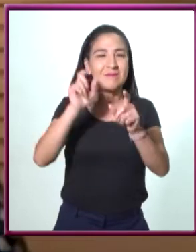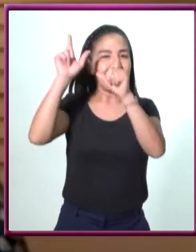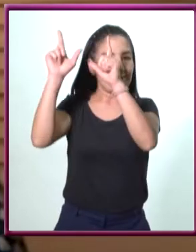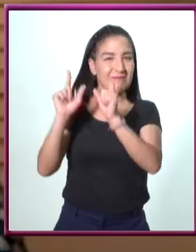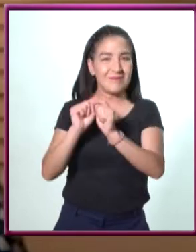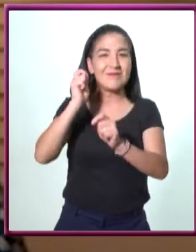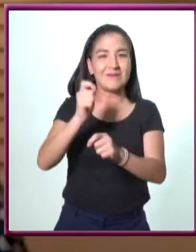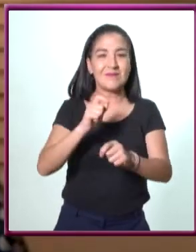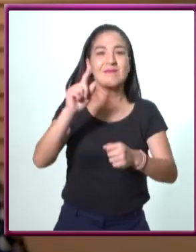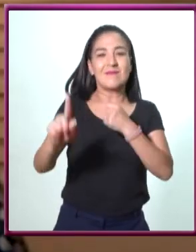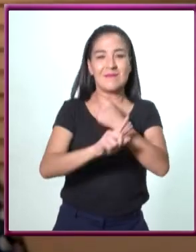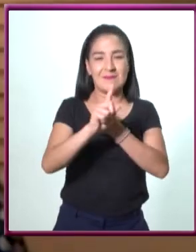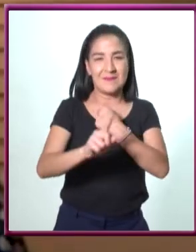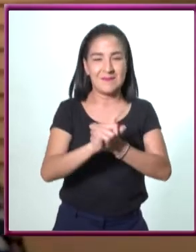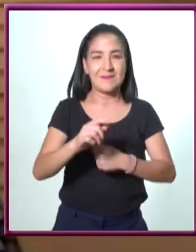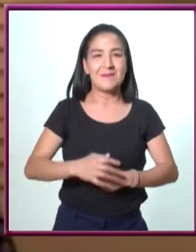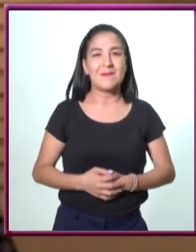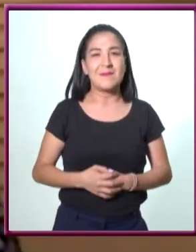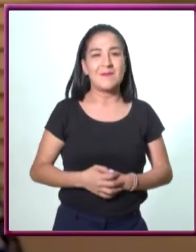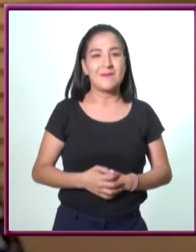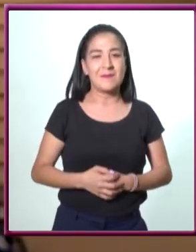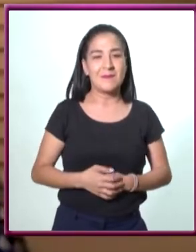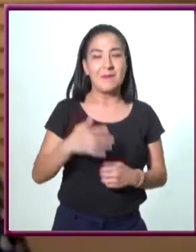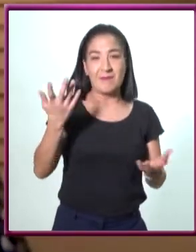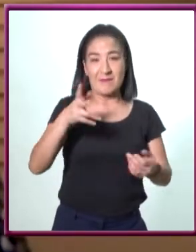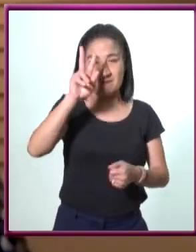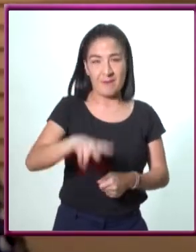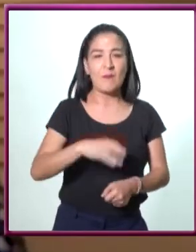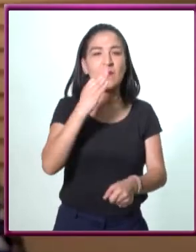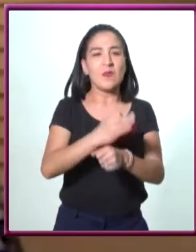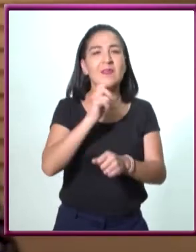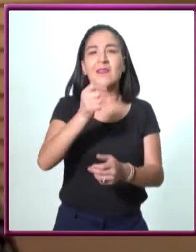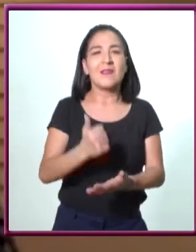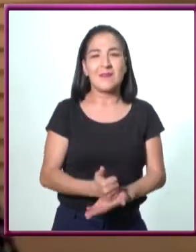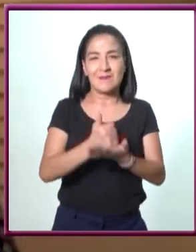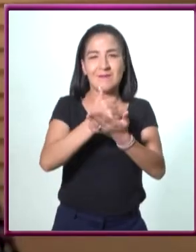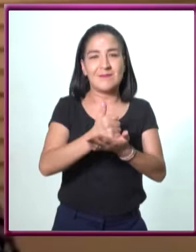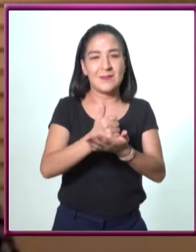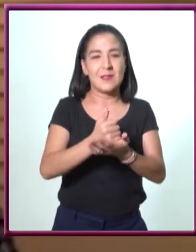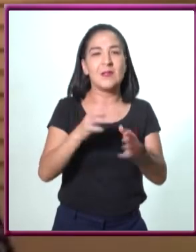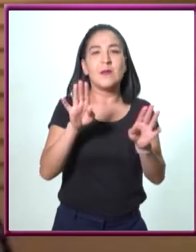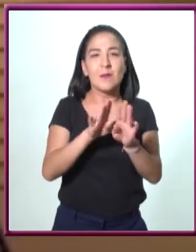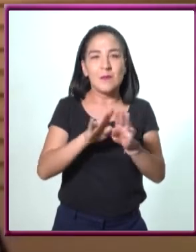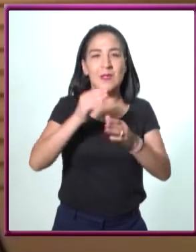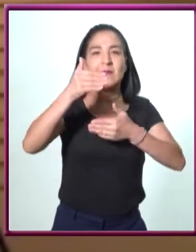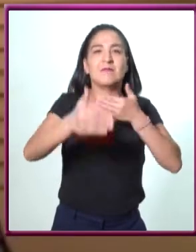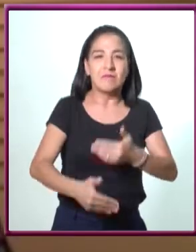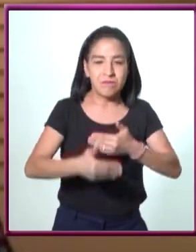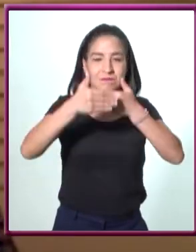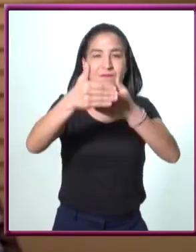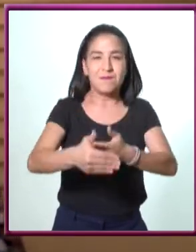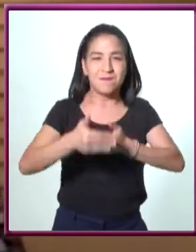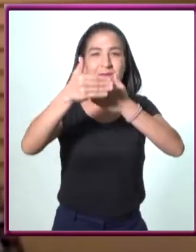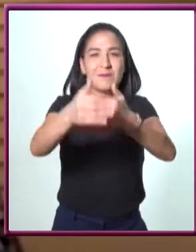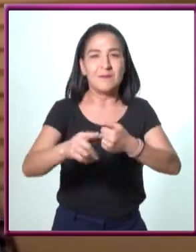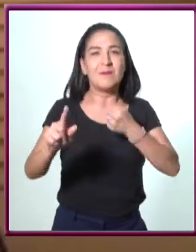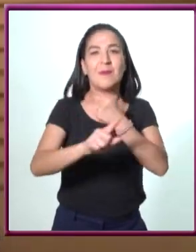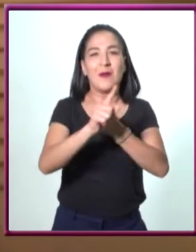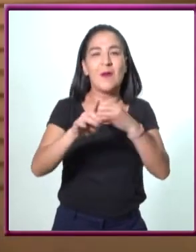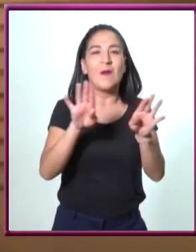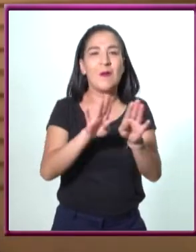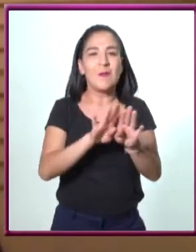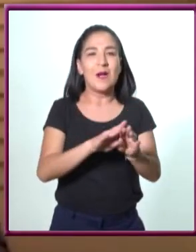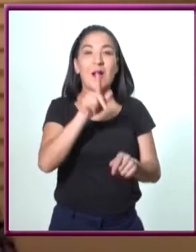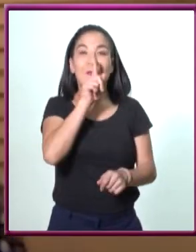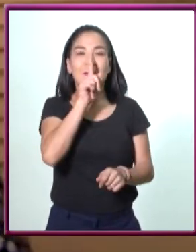resolución de problemas. Sí, en realidad lo que nos ayuda es a postergar un problema o a